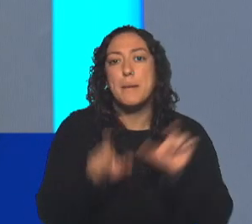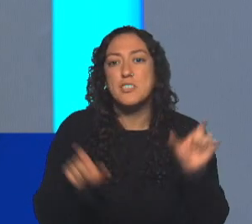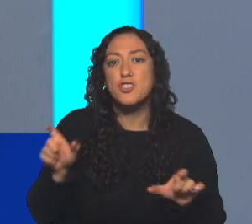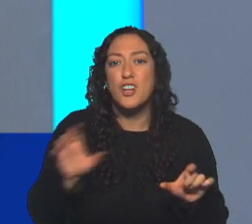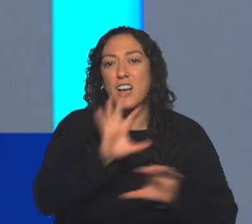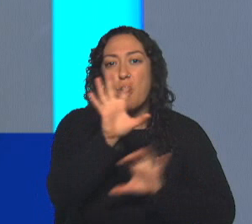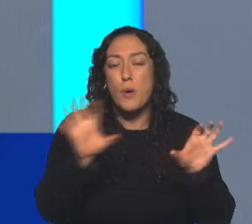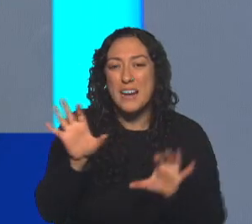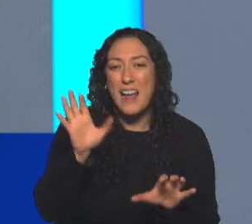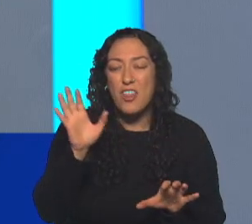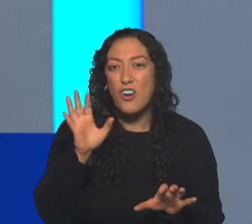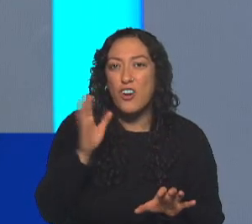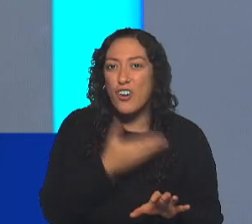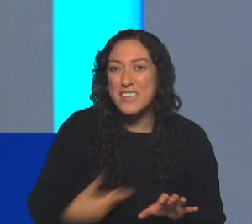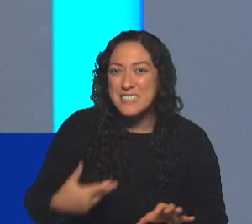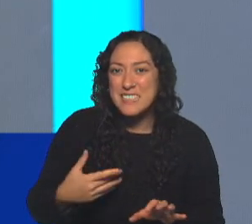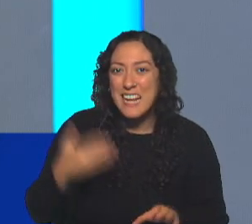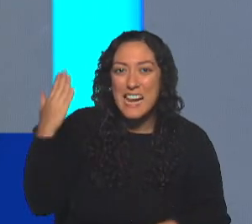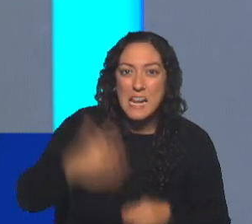sus límites reales. Bueno, es que